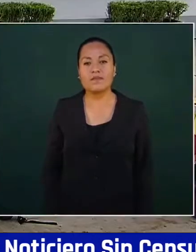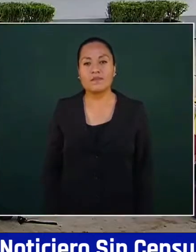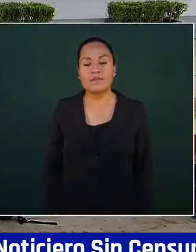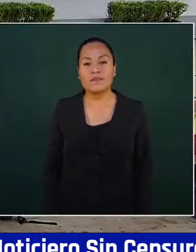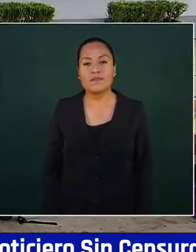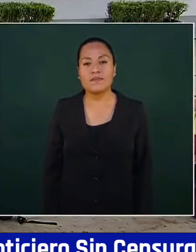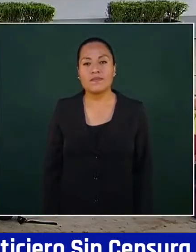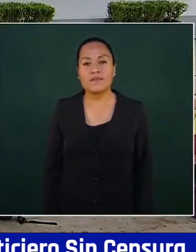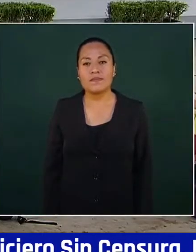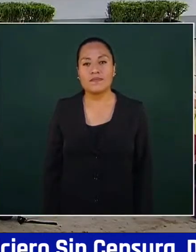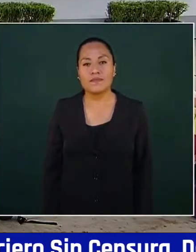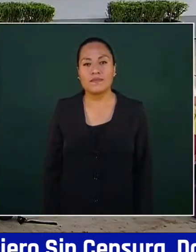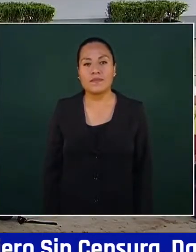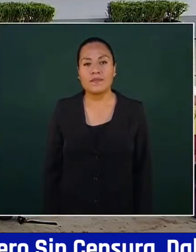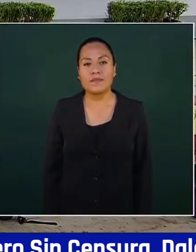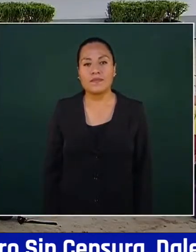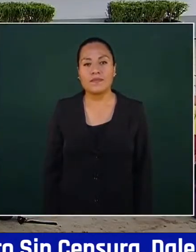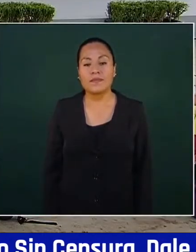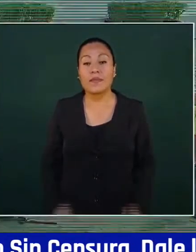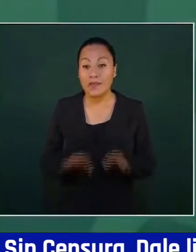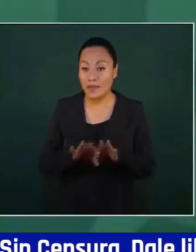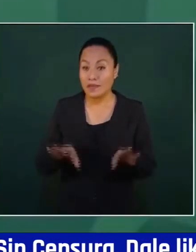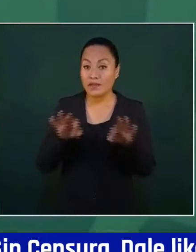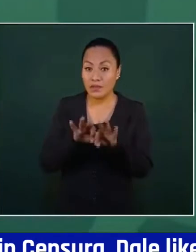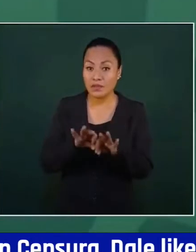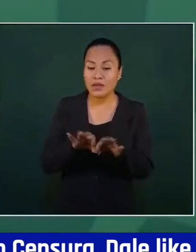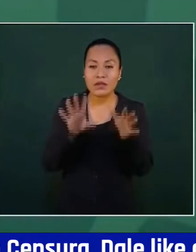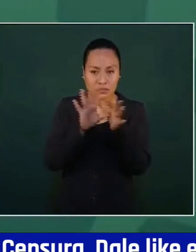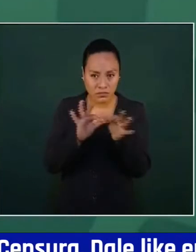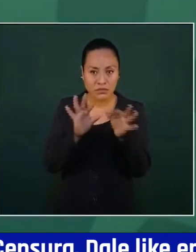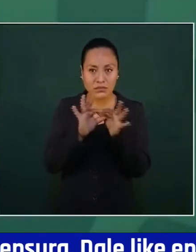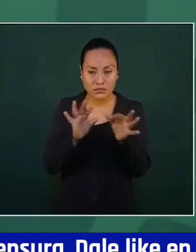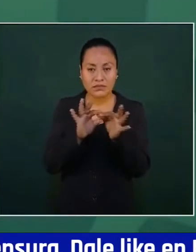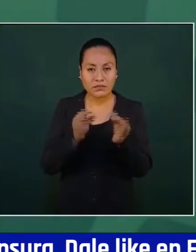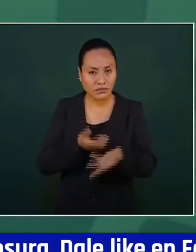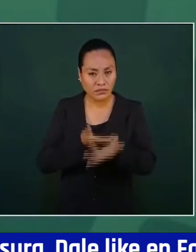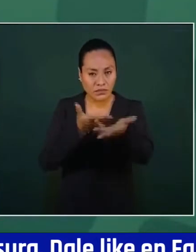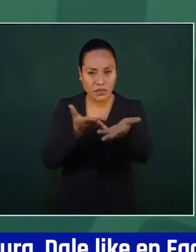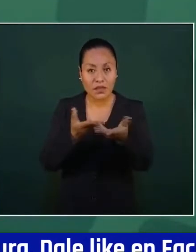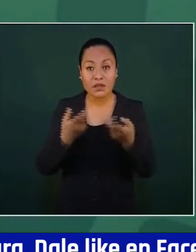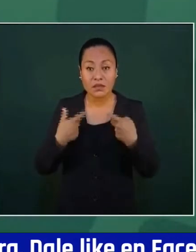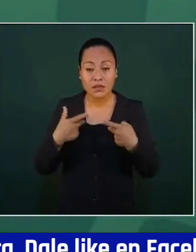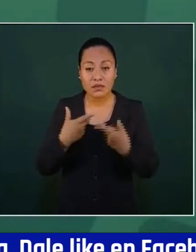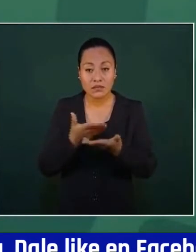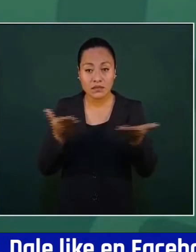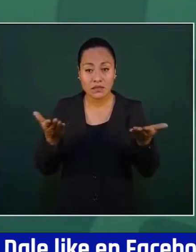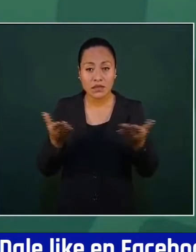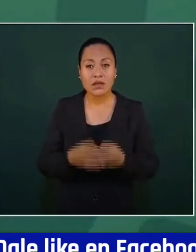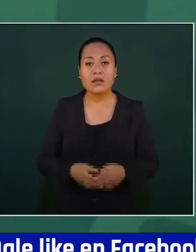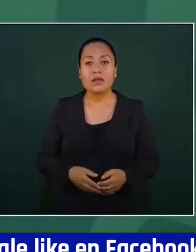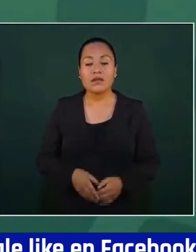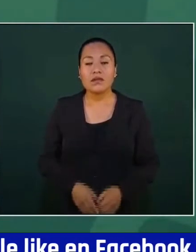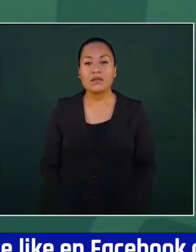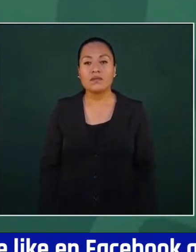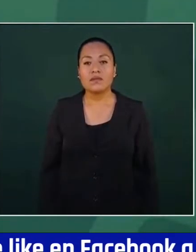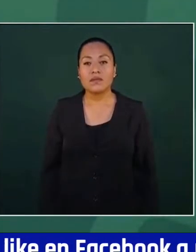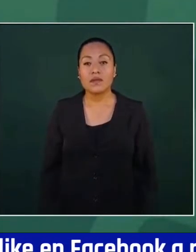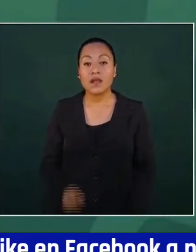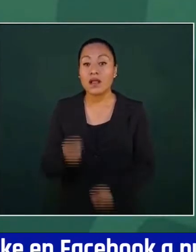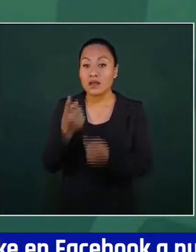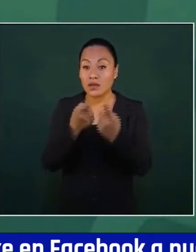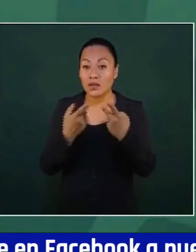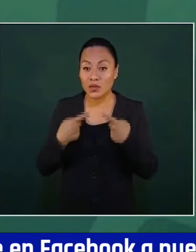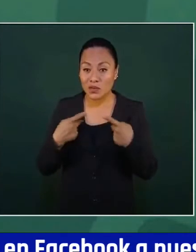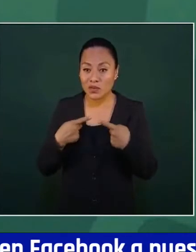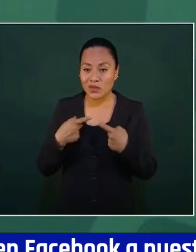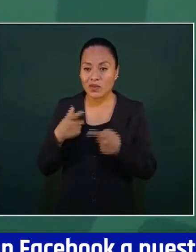finalmente es importante pues comunicar a la gente, sobre todo familias que fueron